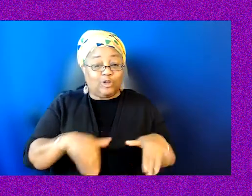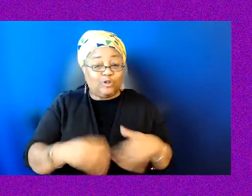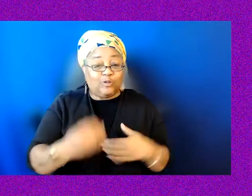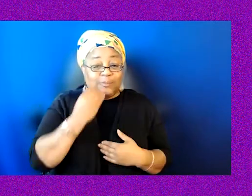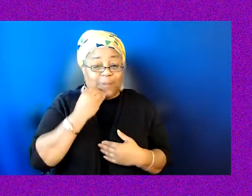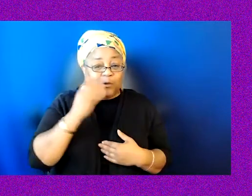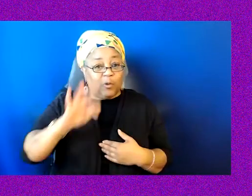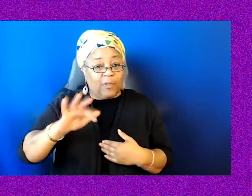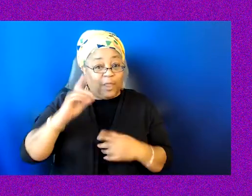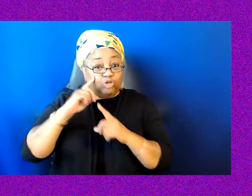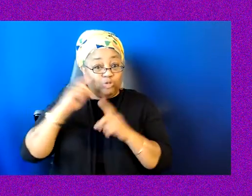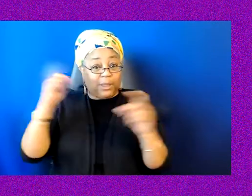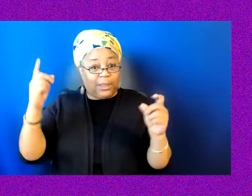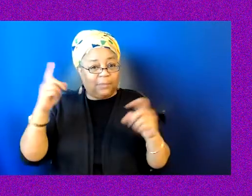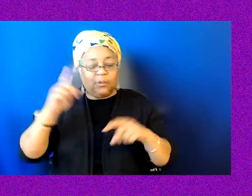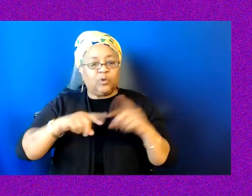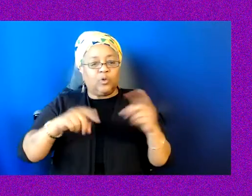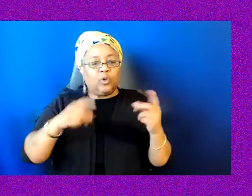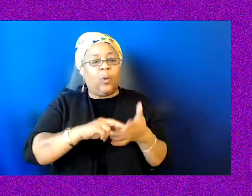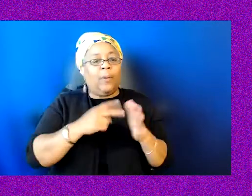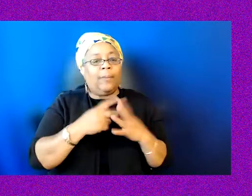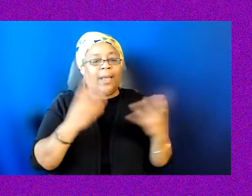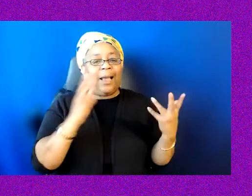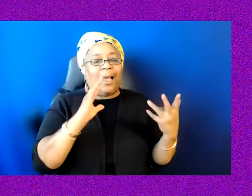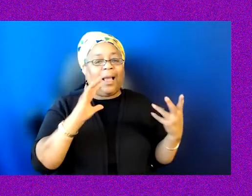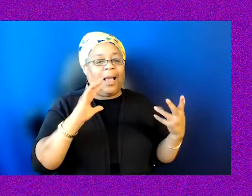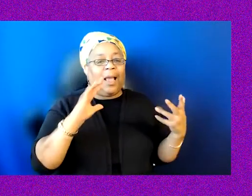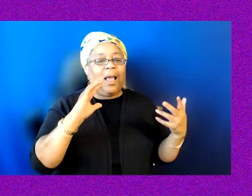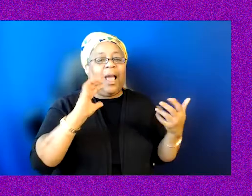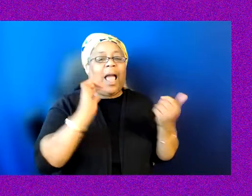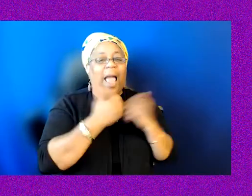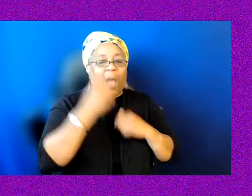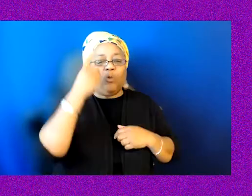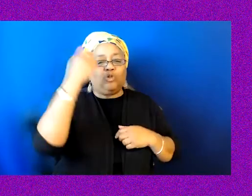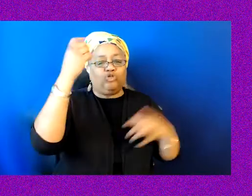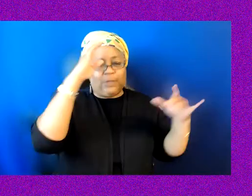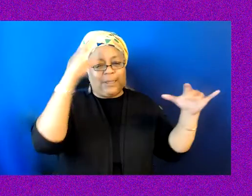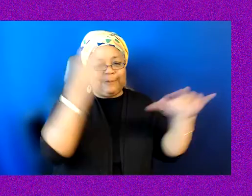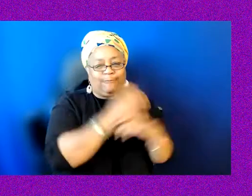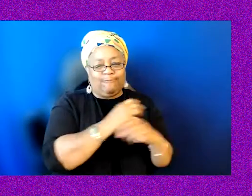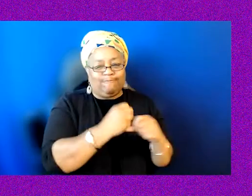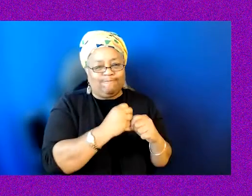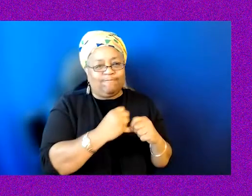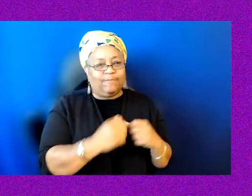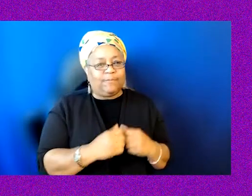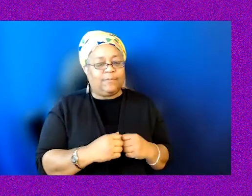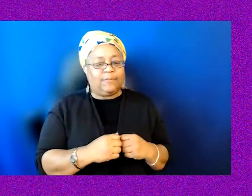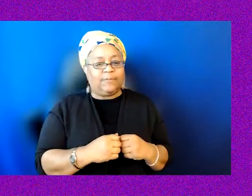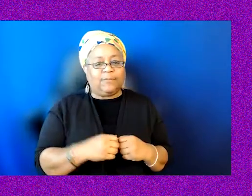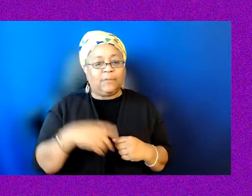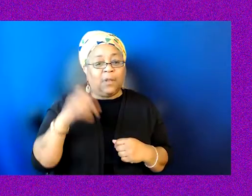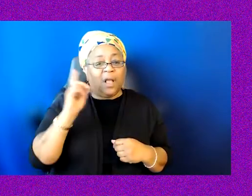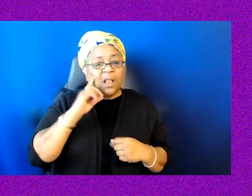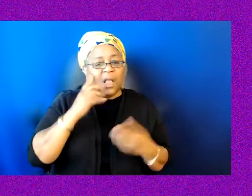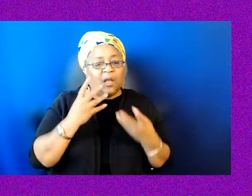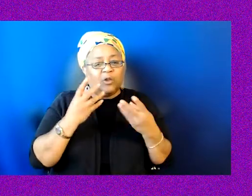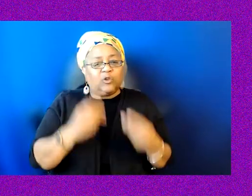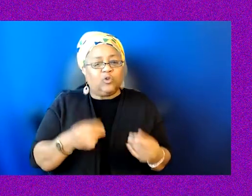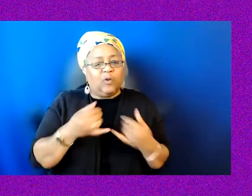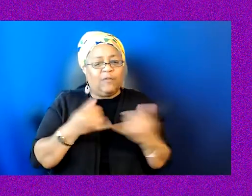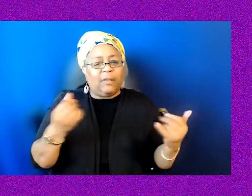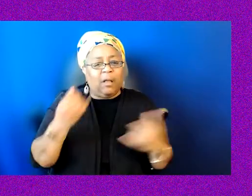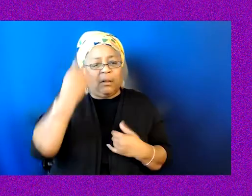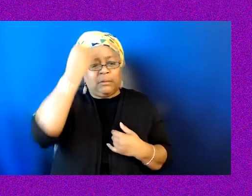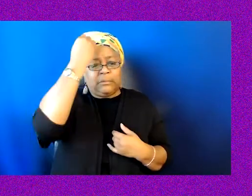sueño para que no se reflexione en la nuestra. Para los que están inscritos con el miedo como